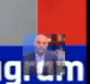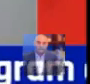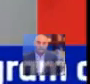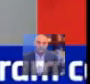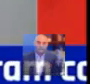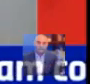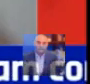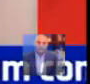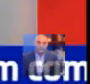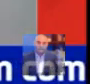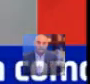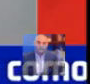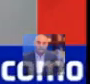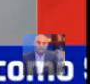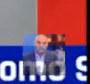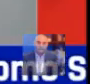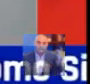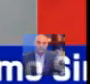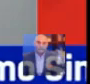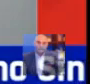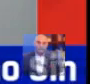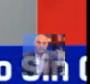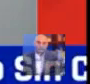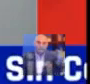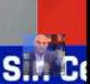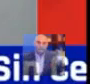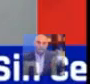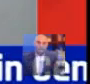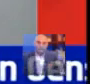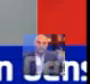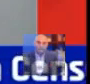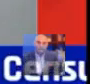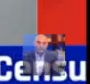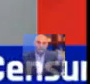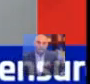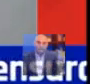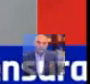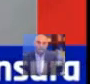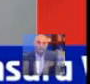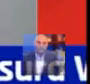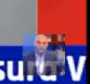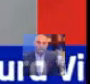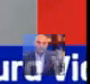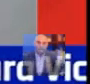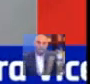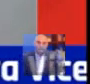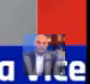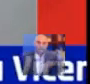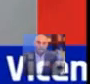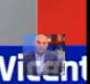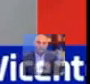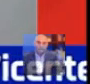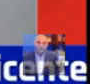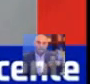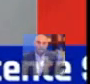un movimiento continental que ha estado desde hace mucho tiempo y, como lo deseaba José